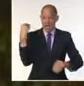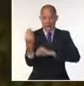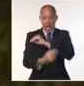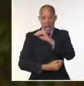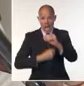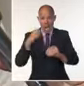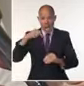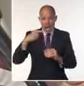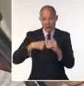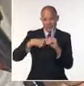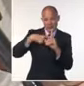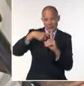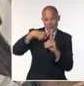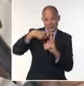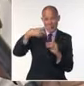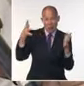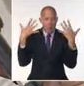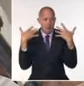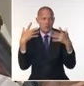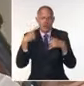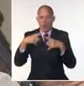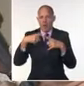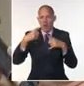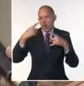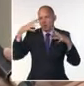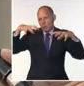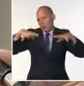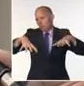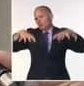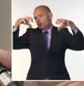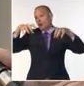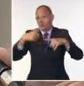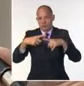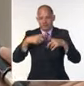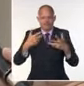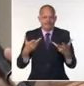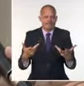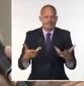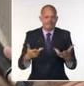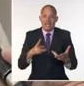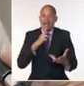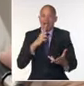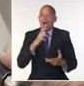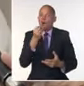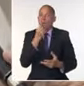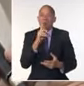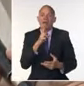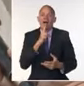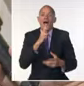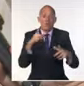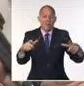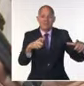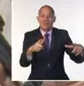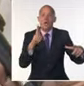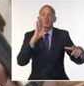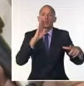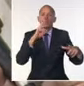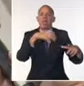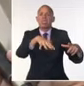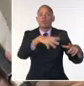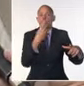clima. Para nosotros es importante que el agua que tenemos, primero, no se nos contamine, y